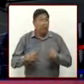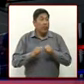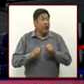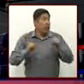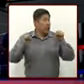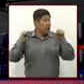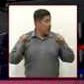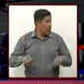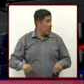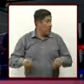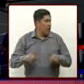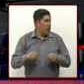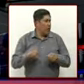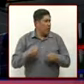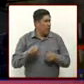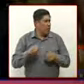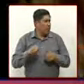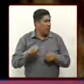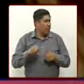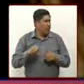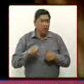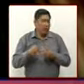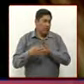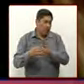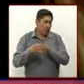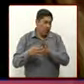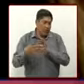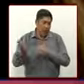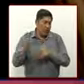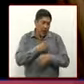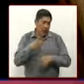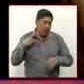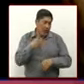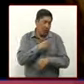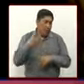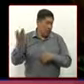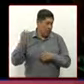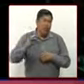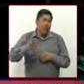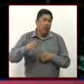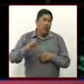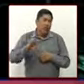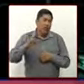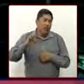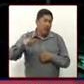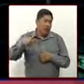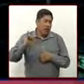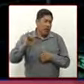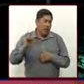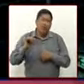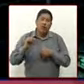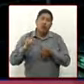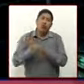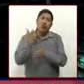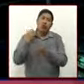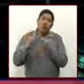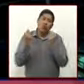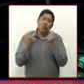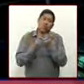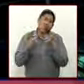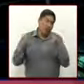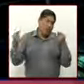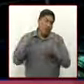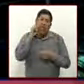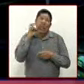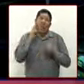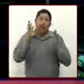sistemática entre, yo lo escuchaba a uno de los diputados, Jauregui, entre este nuevo bloque de oposición, ¿no? Está el